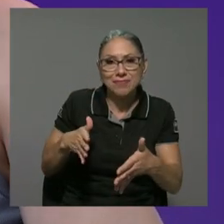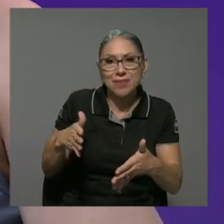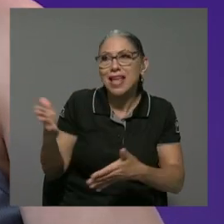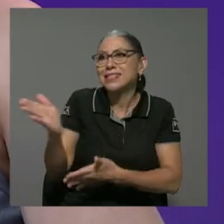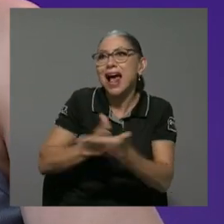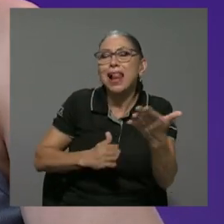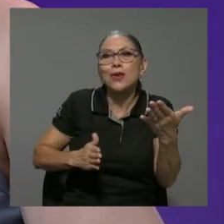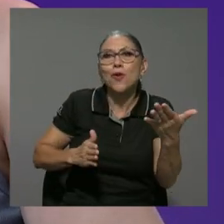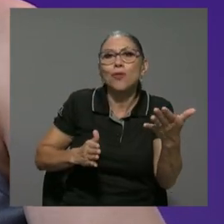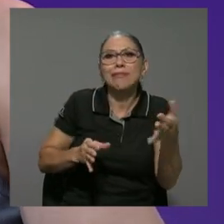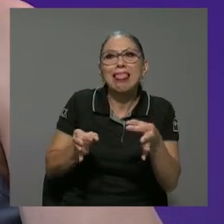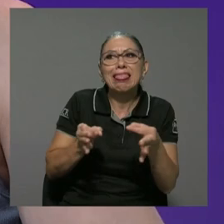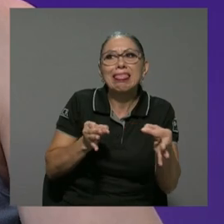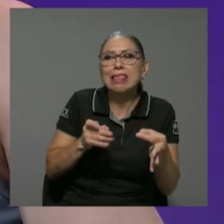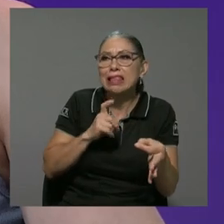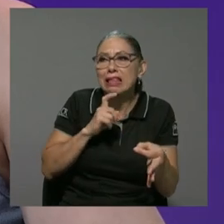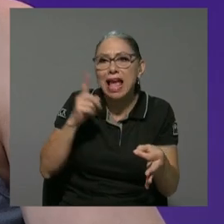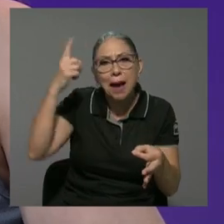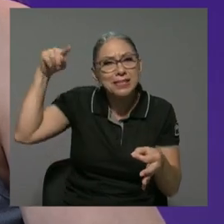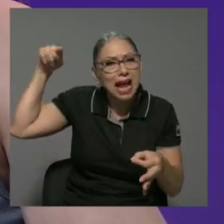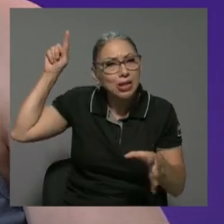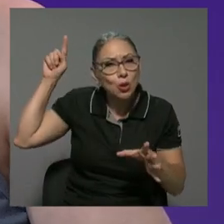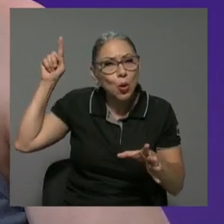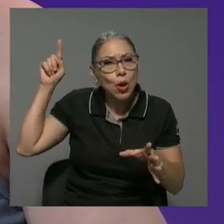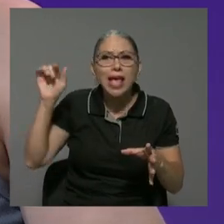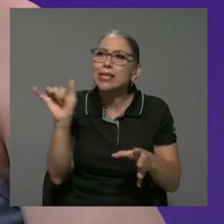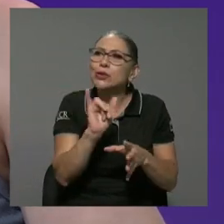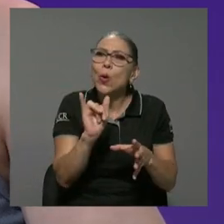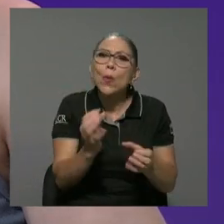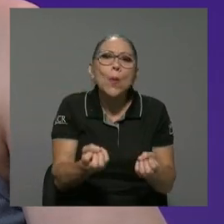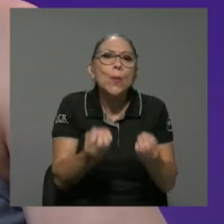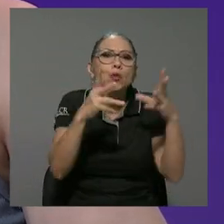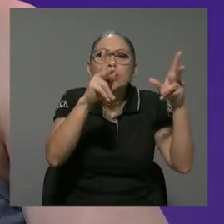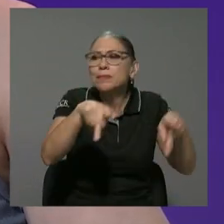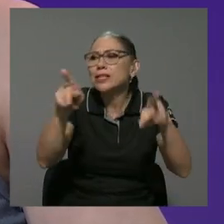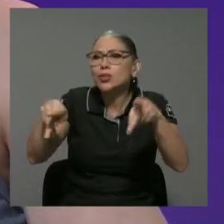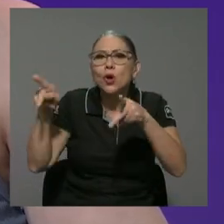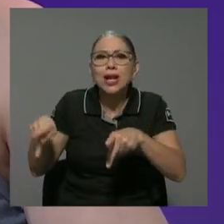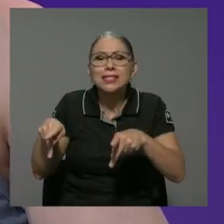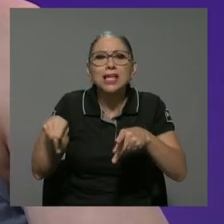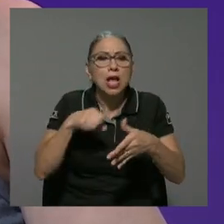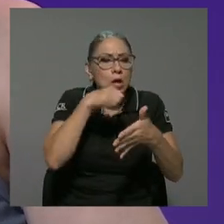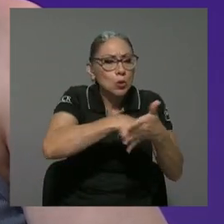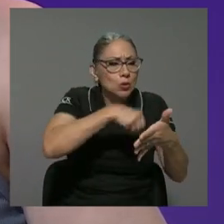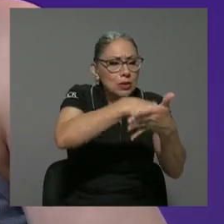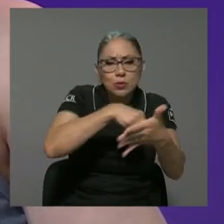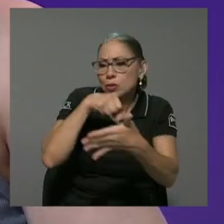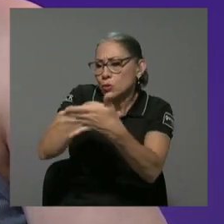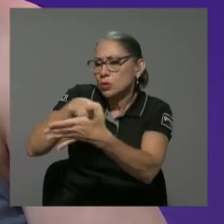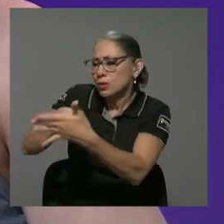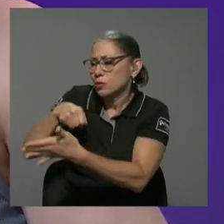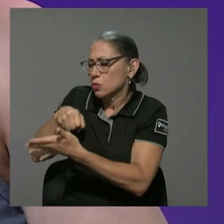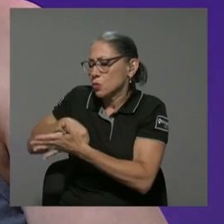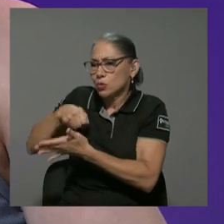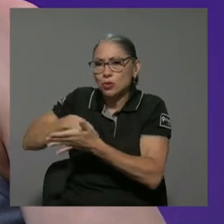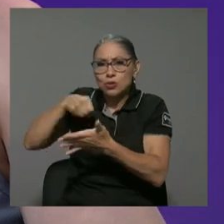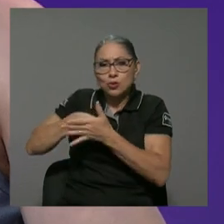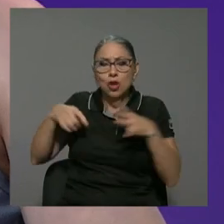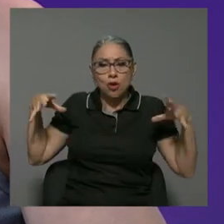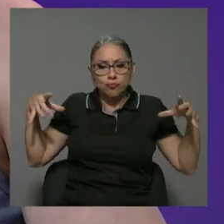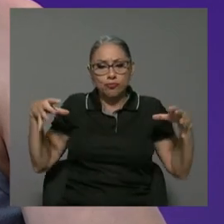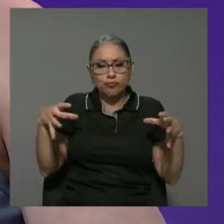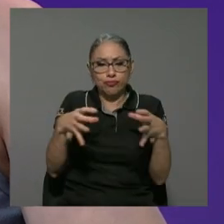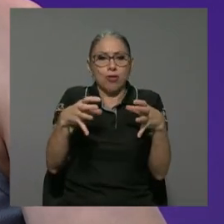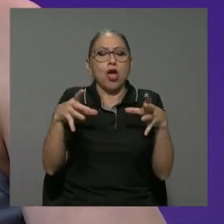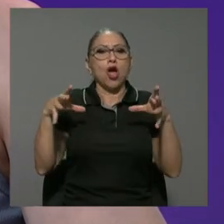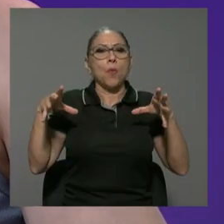abstracto, es como un montón de personas con luchas personales que al final convergen en un movimiento, que sería el movimiento estudiantil, ¿verdad?